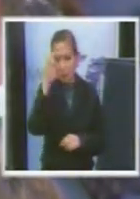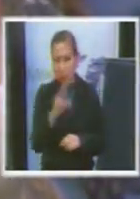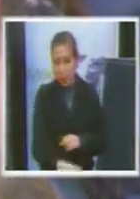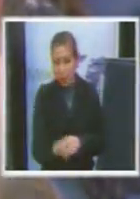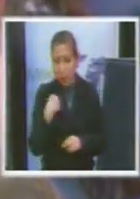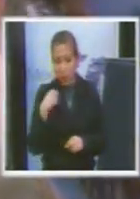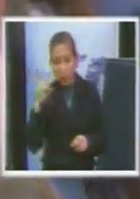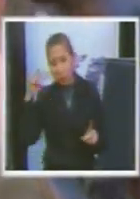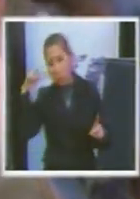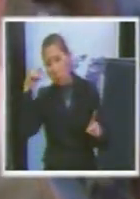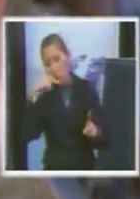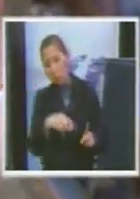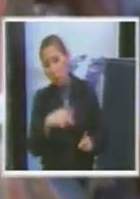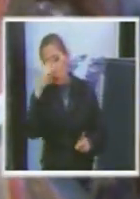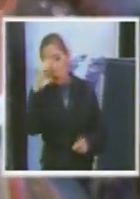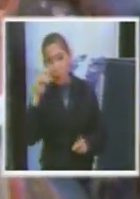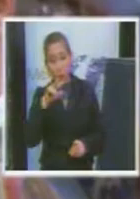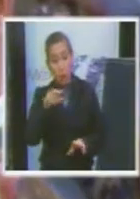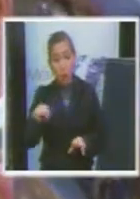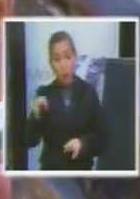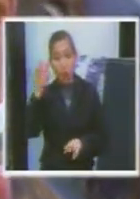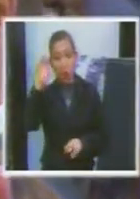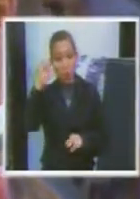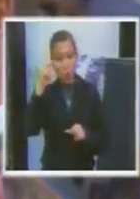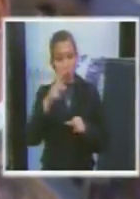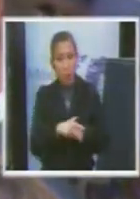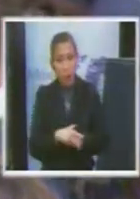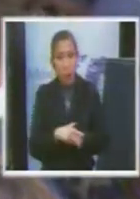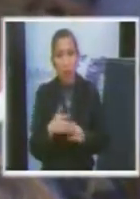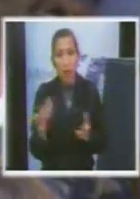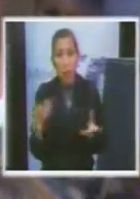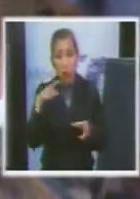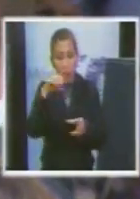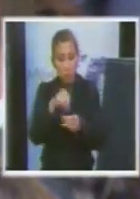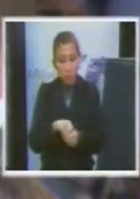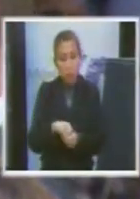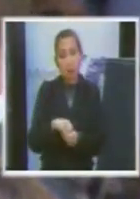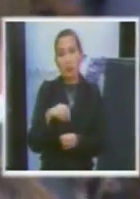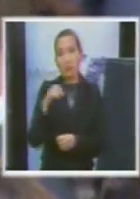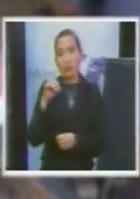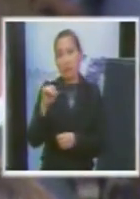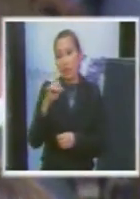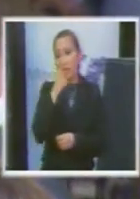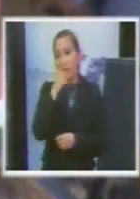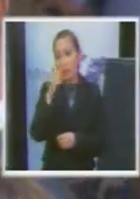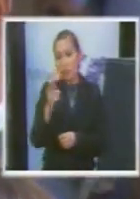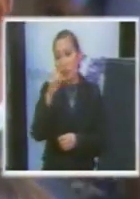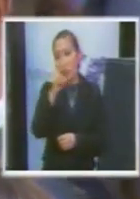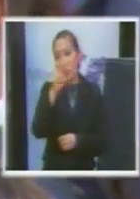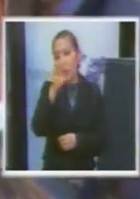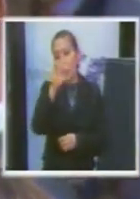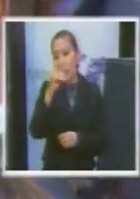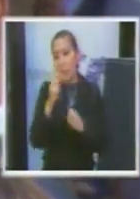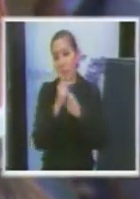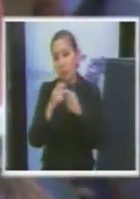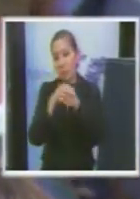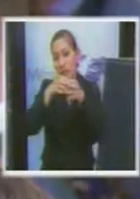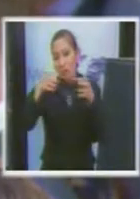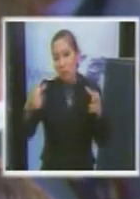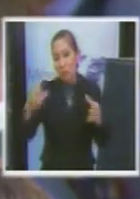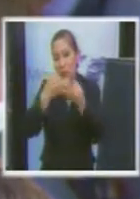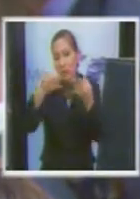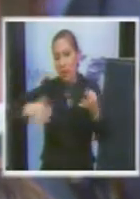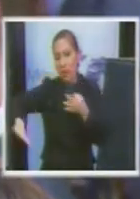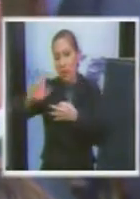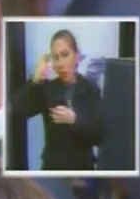la perspectiva de México hacia Europa no sea tan completa, sin mencionar Ucrania, un país más grande por su